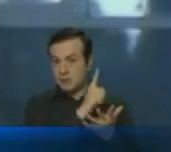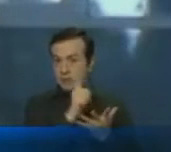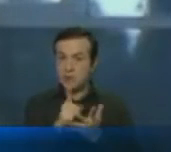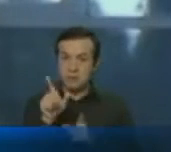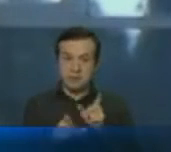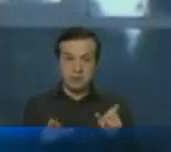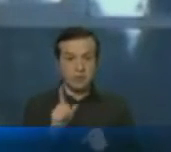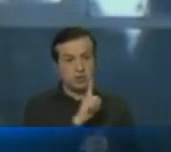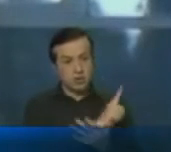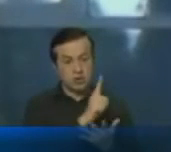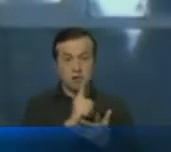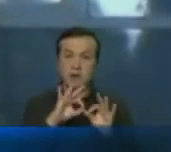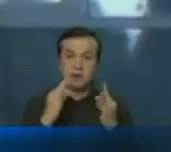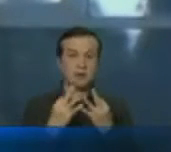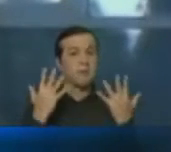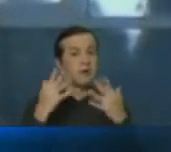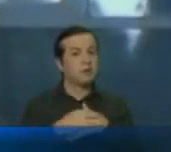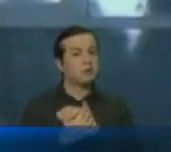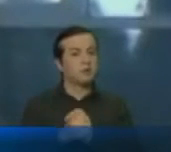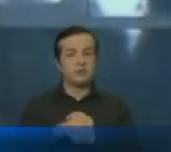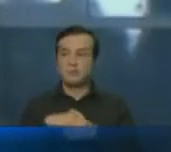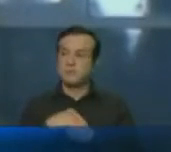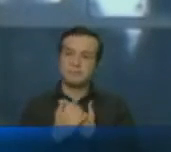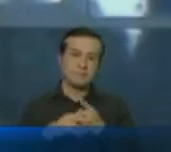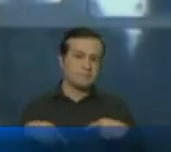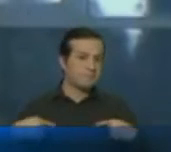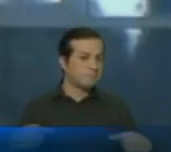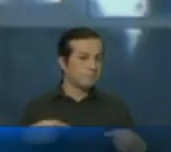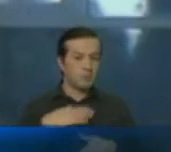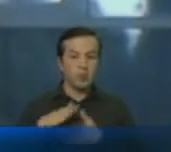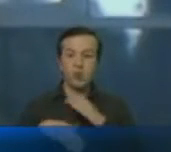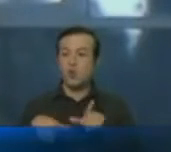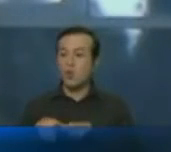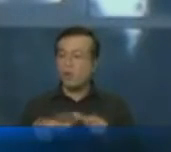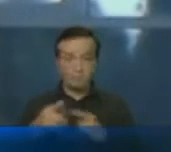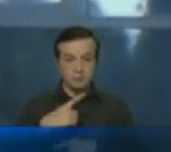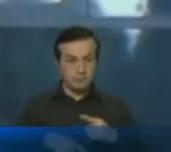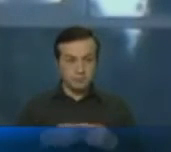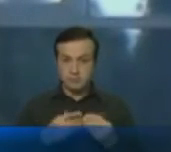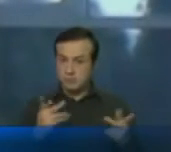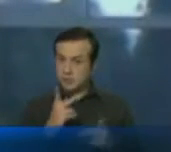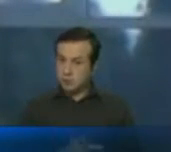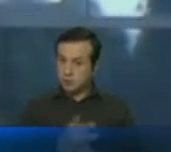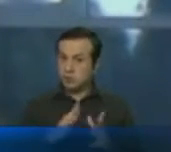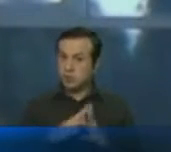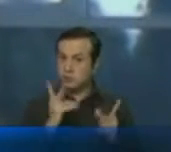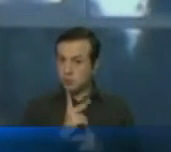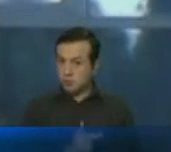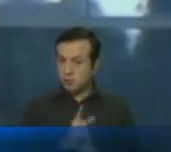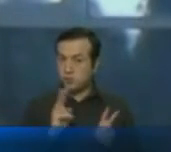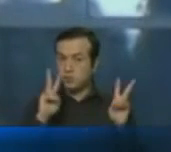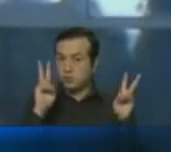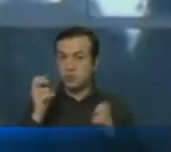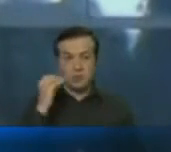persona, cada familia. El lavado de manos es muy importante, desinfección de los lugares de trabajo, tener mucha precaución con